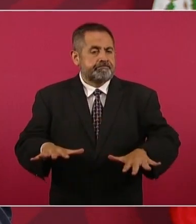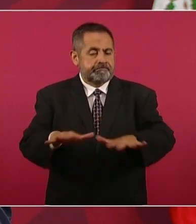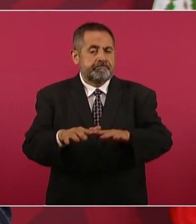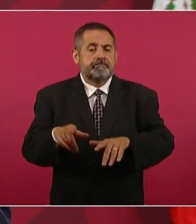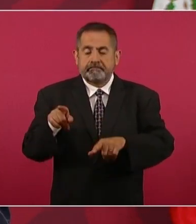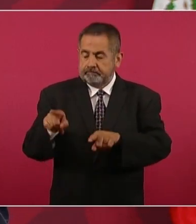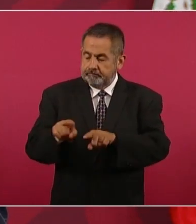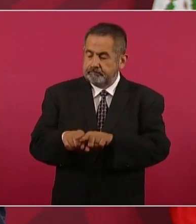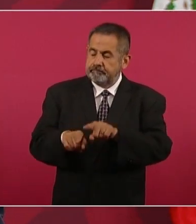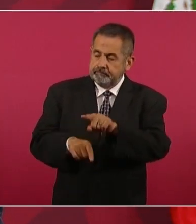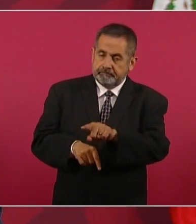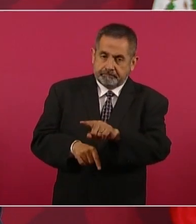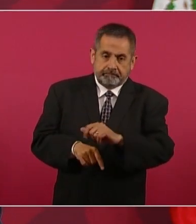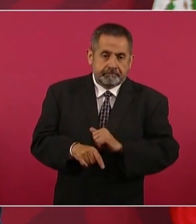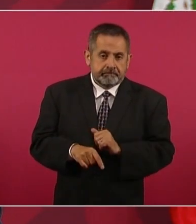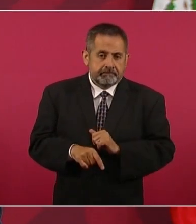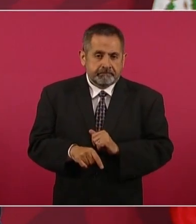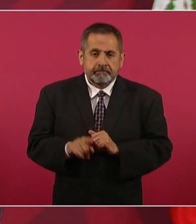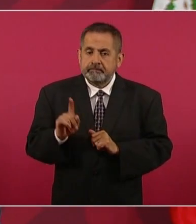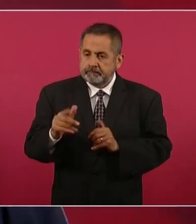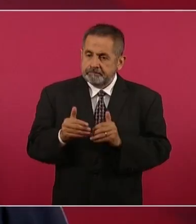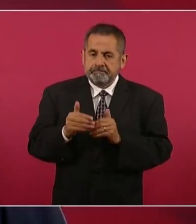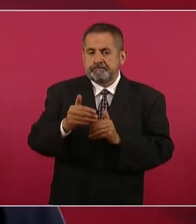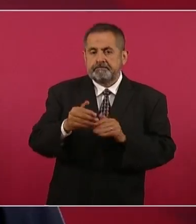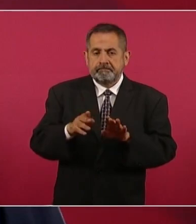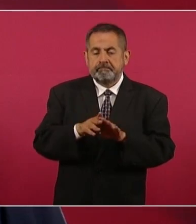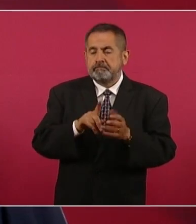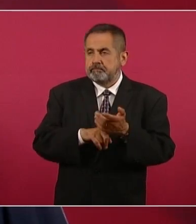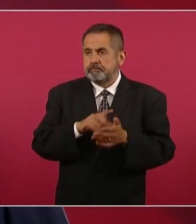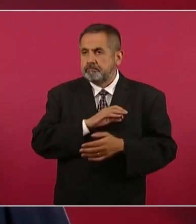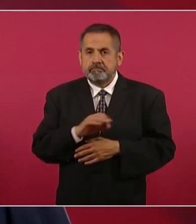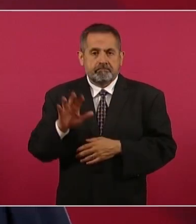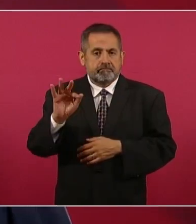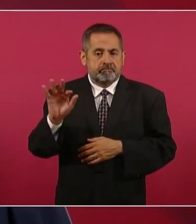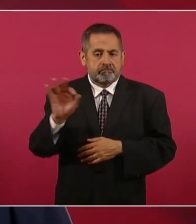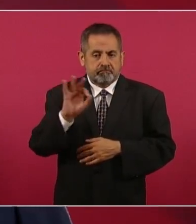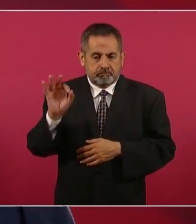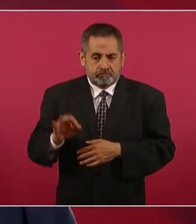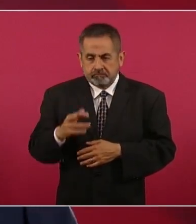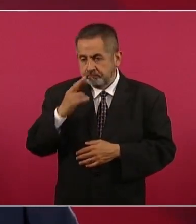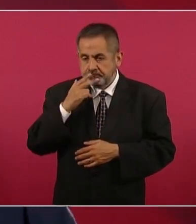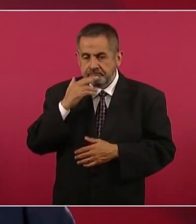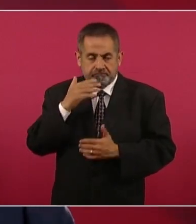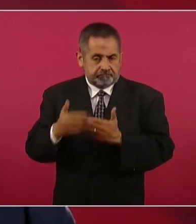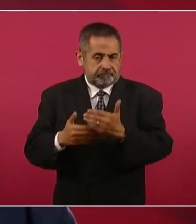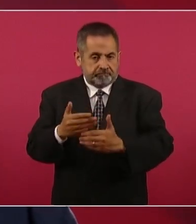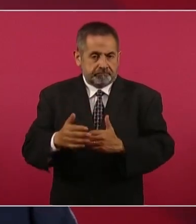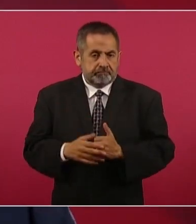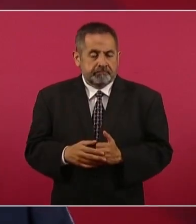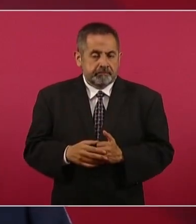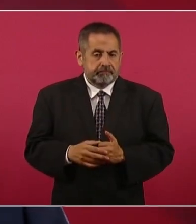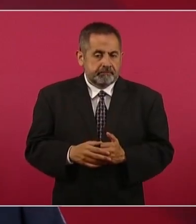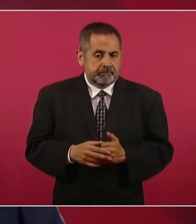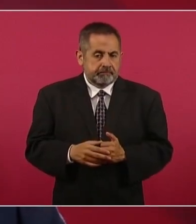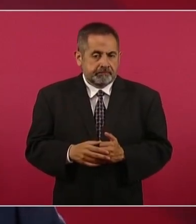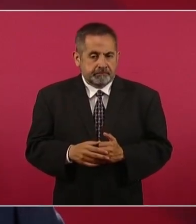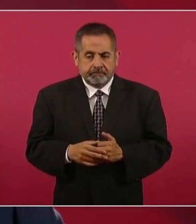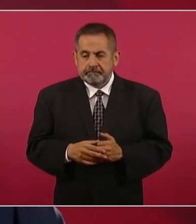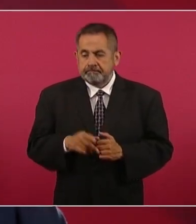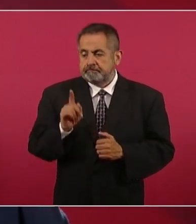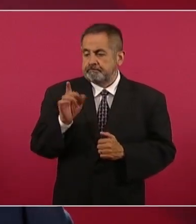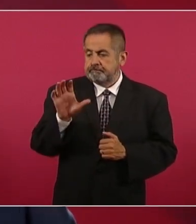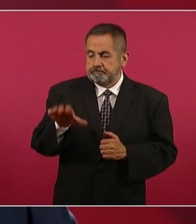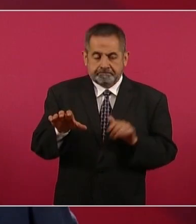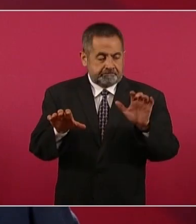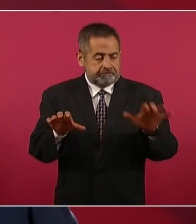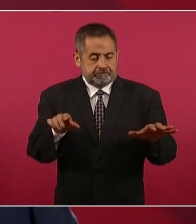Ahí sí llevamos un avance como de 40%. En los dos distritos de